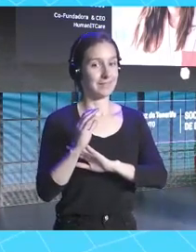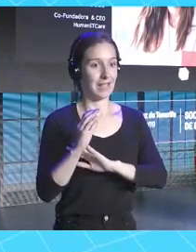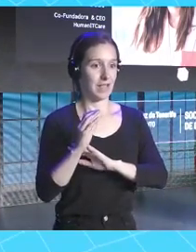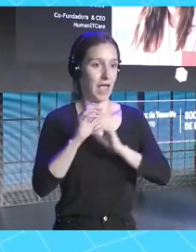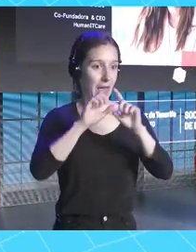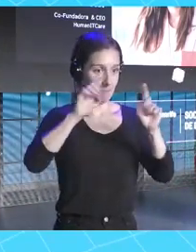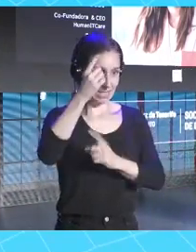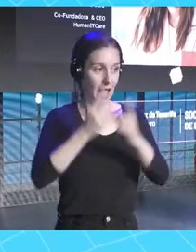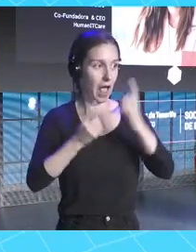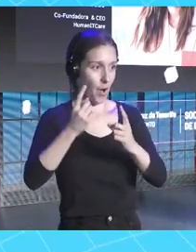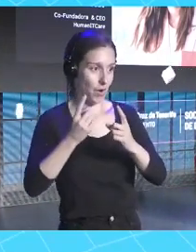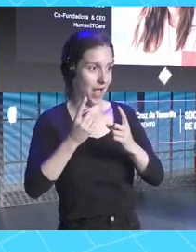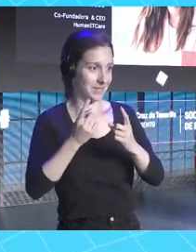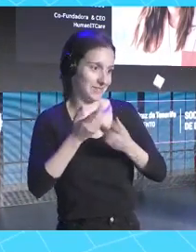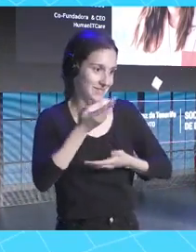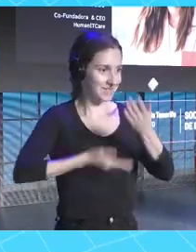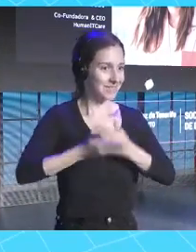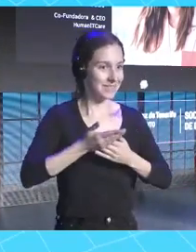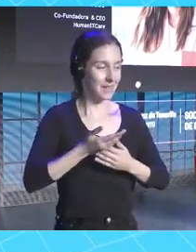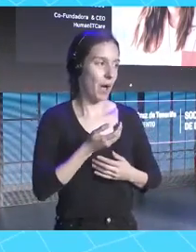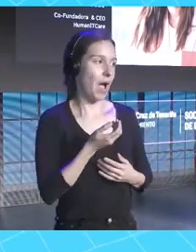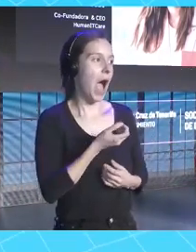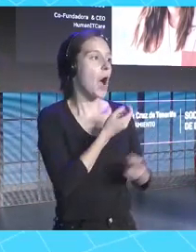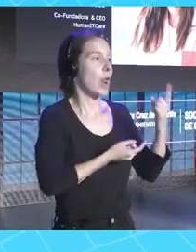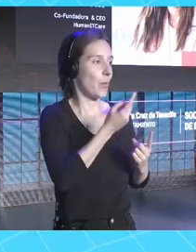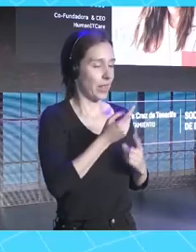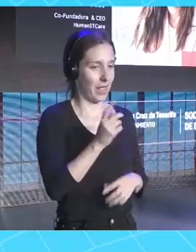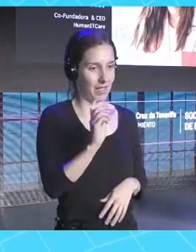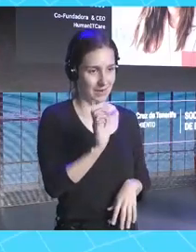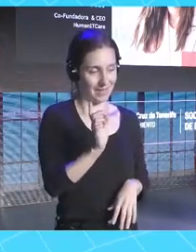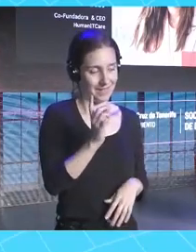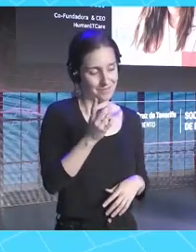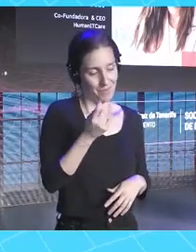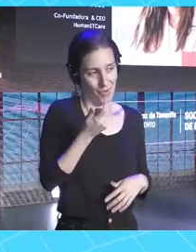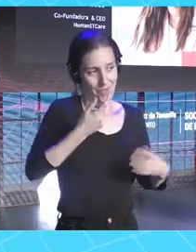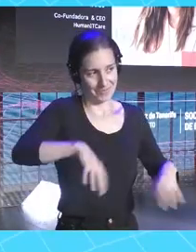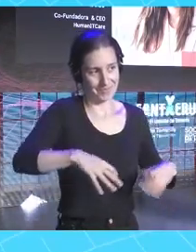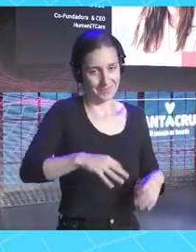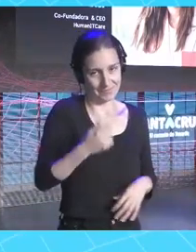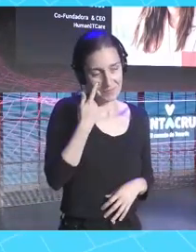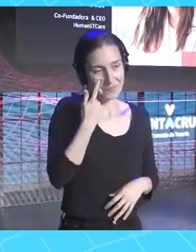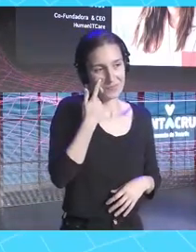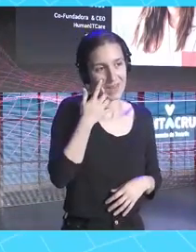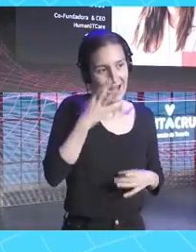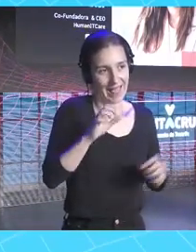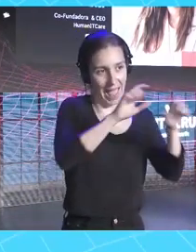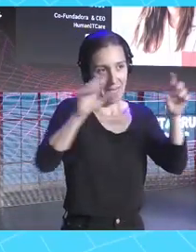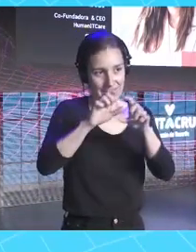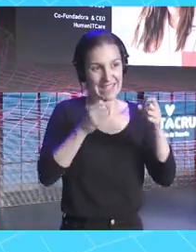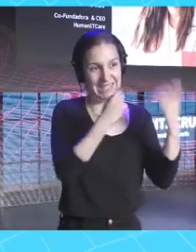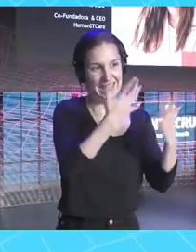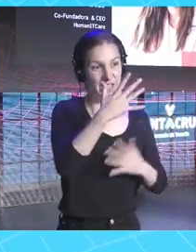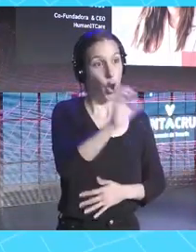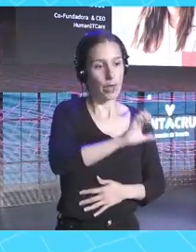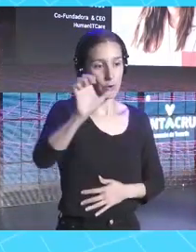humilde cuenta la verdad Bueno a 65 empresas de toda Europa y bueno Y nosotros fuimos una de ellas no entonces